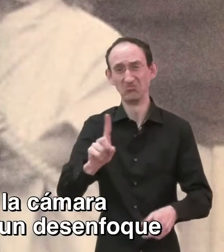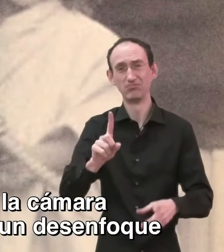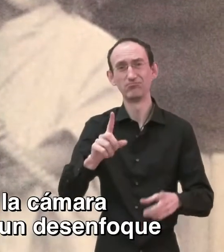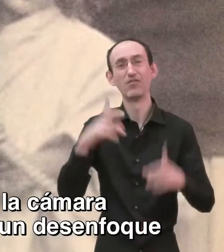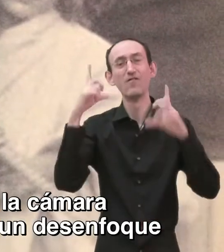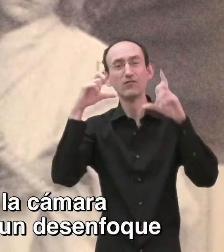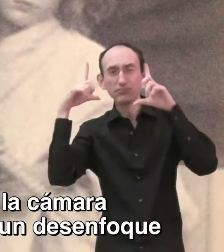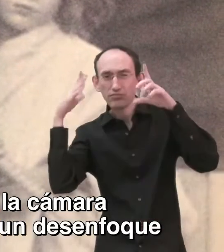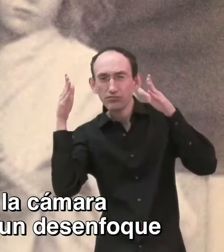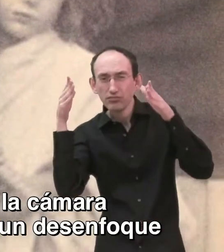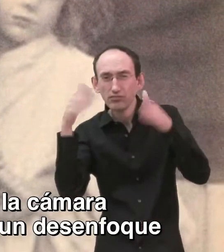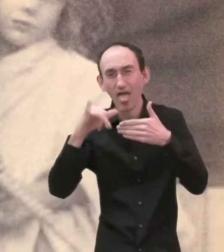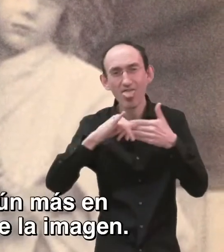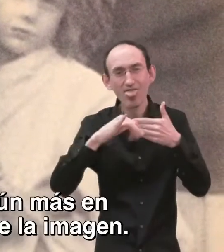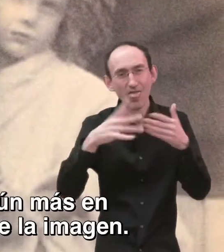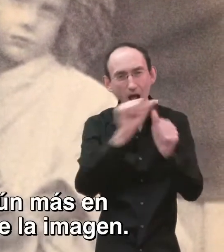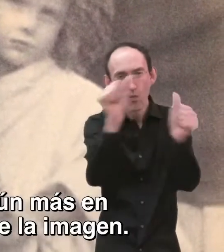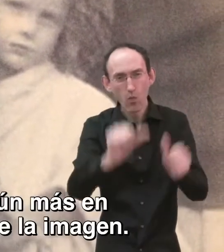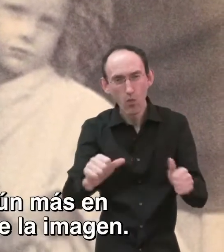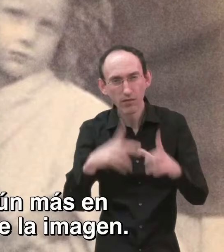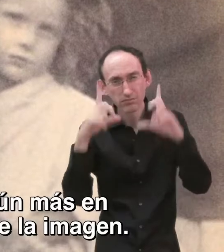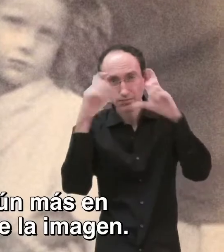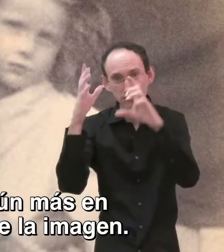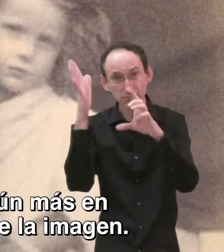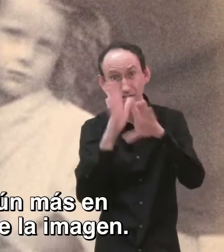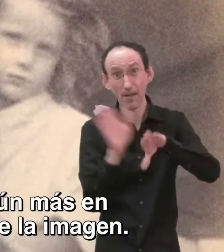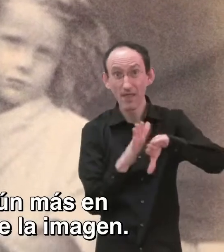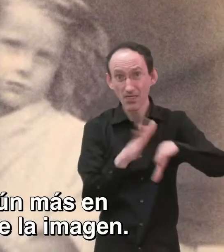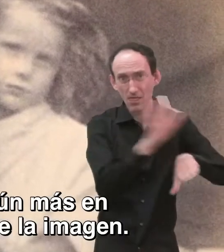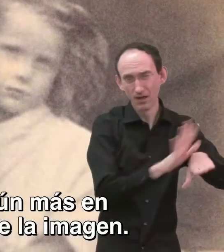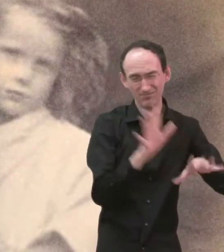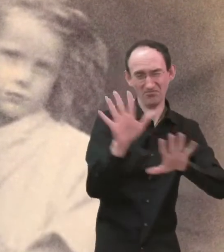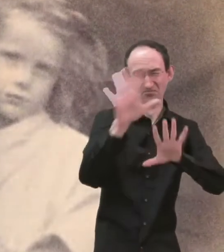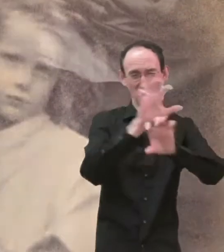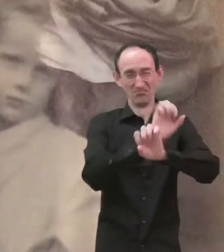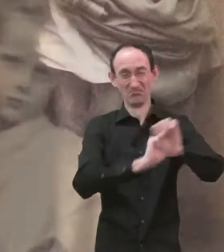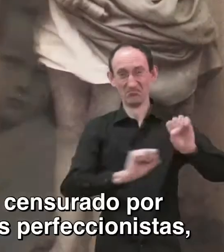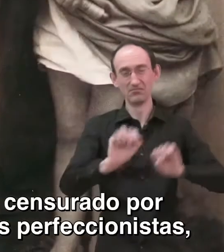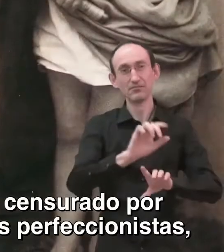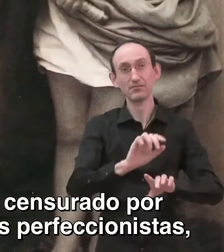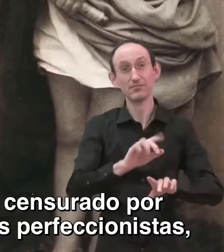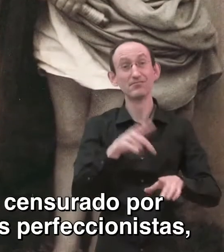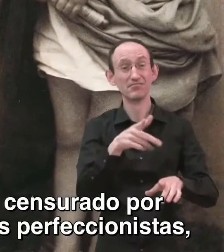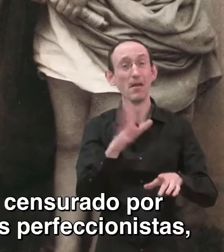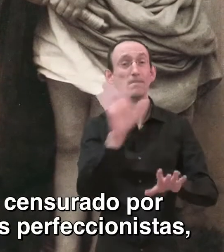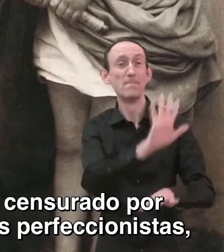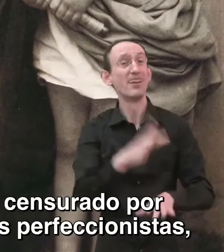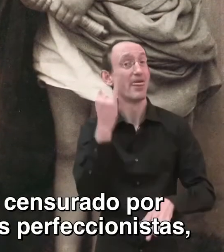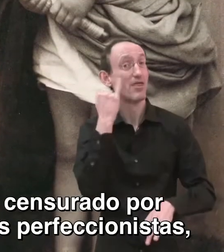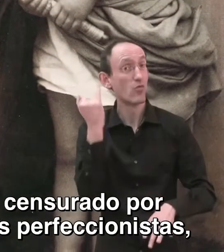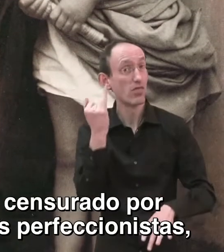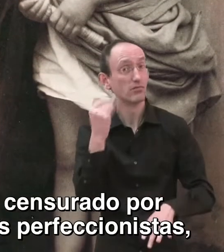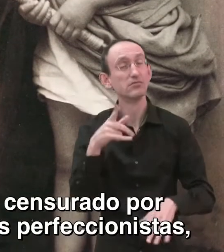cámara a los niños y provoca un desenfoque que se acentúa aún más en la parte izquierda de la imagen. Ese descuido fue